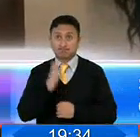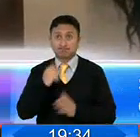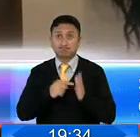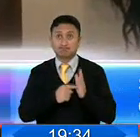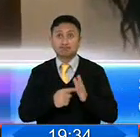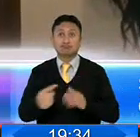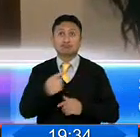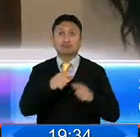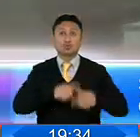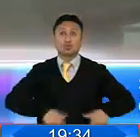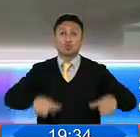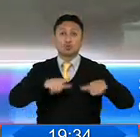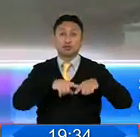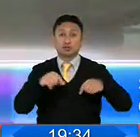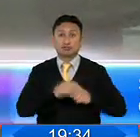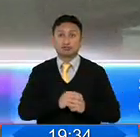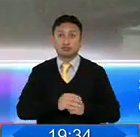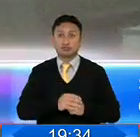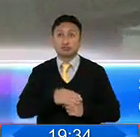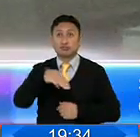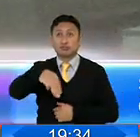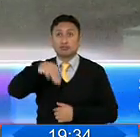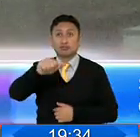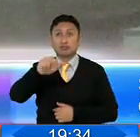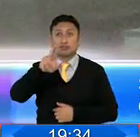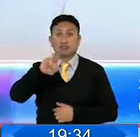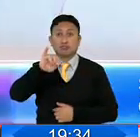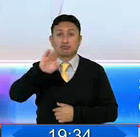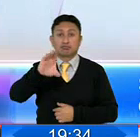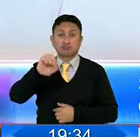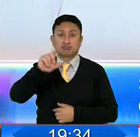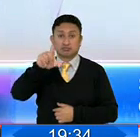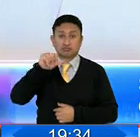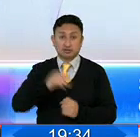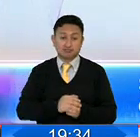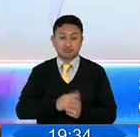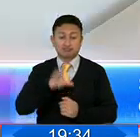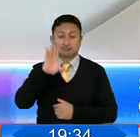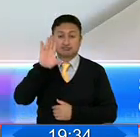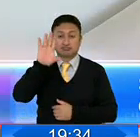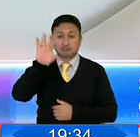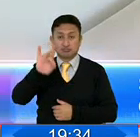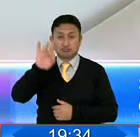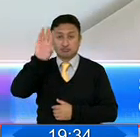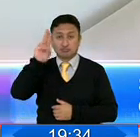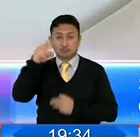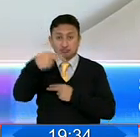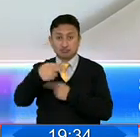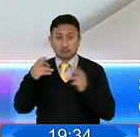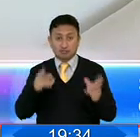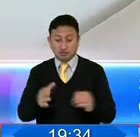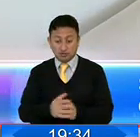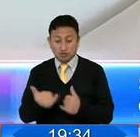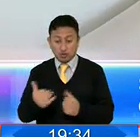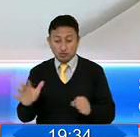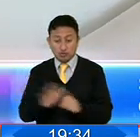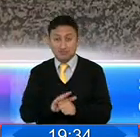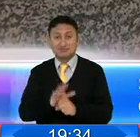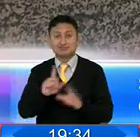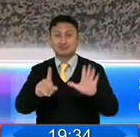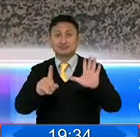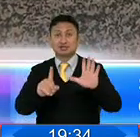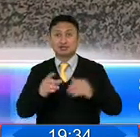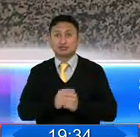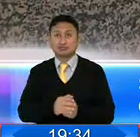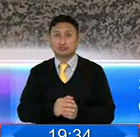en este sitio de alojamiento ubicado en La Mariscal, en Quito, de las 86 habitaciones disponibles, solo 6 se encontraban ocupadas.